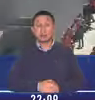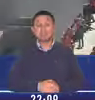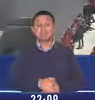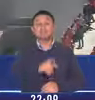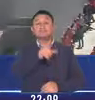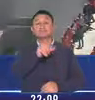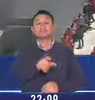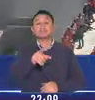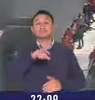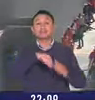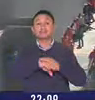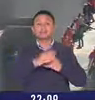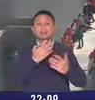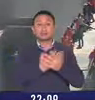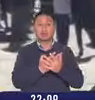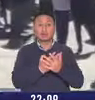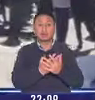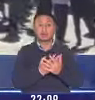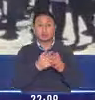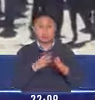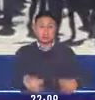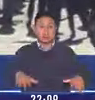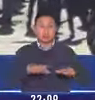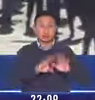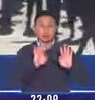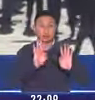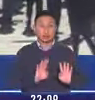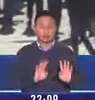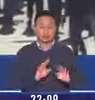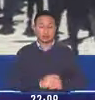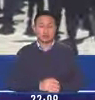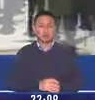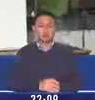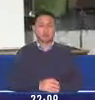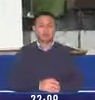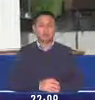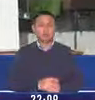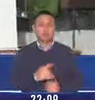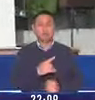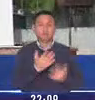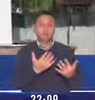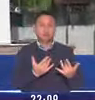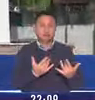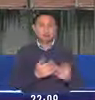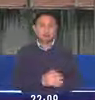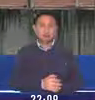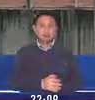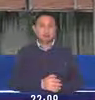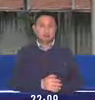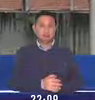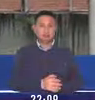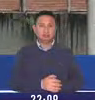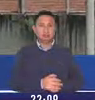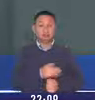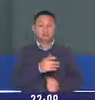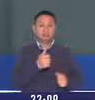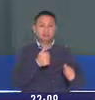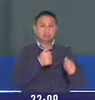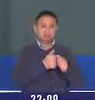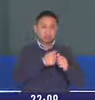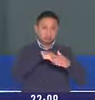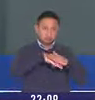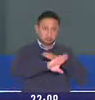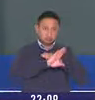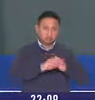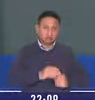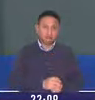ppl se mantuvieron casi todo el día en los espacios abiertos patios Terrazas e inclusive en la más próxima a la puerta de ingreso al centro penitenciario